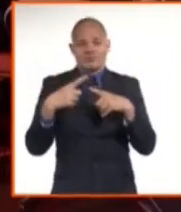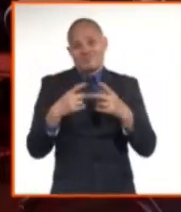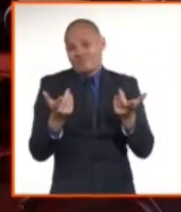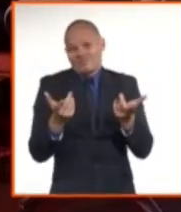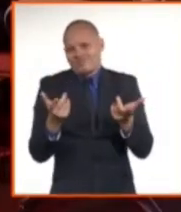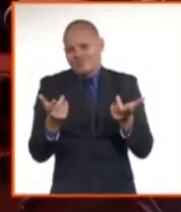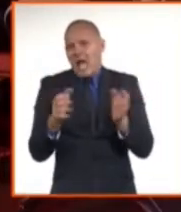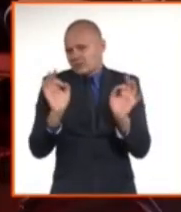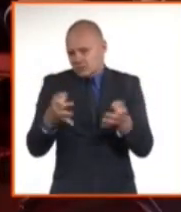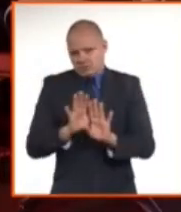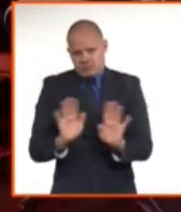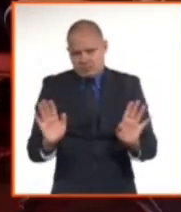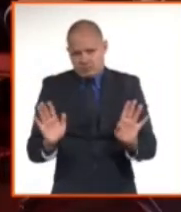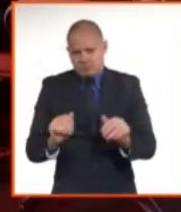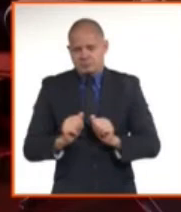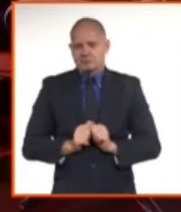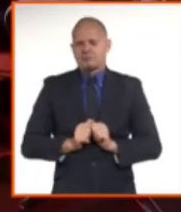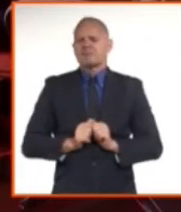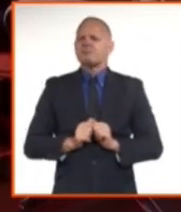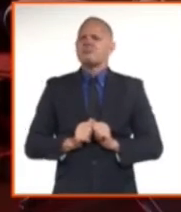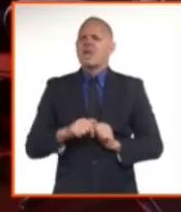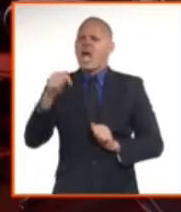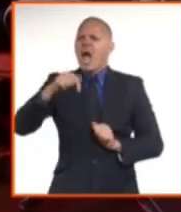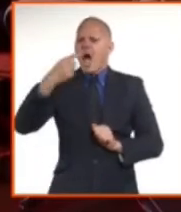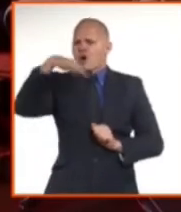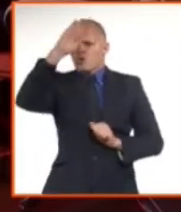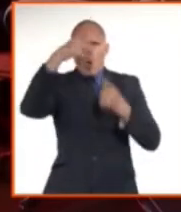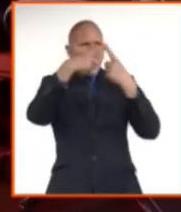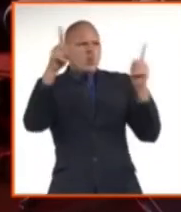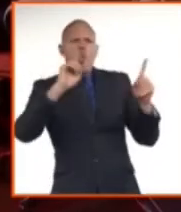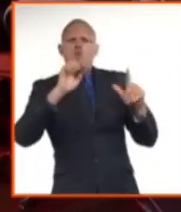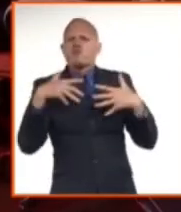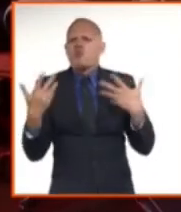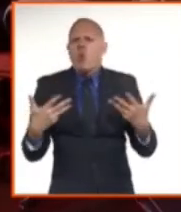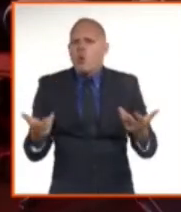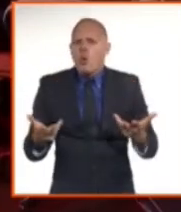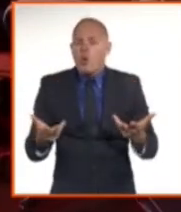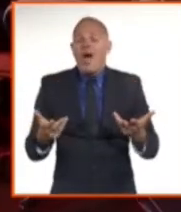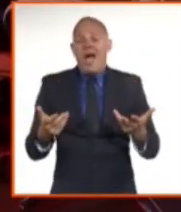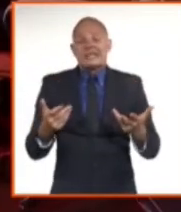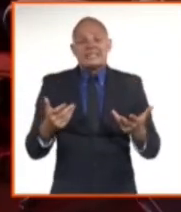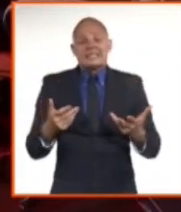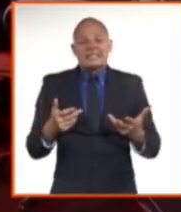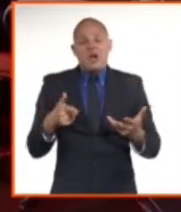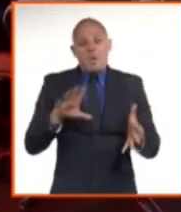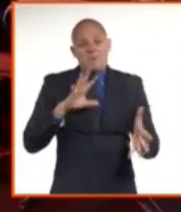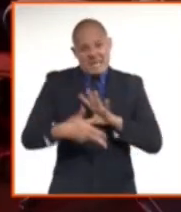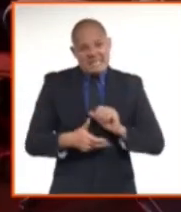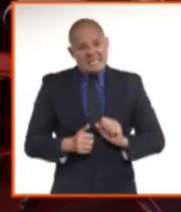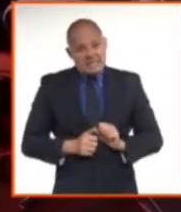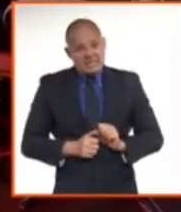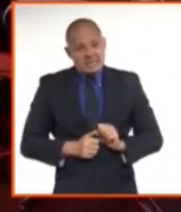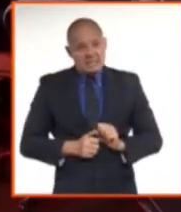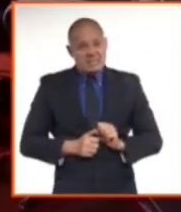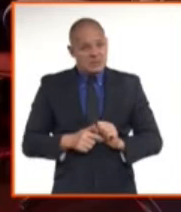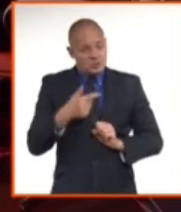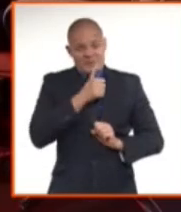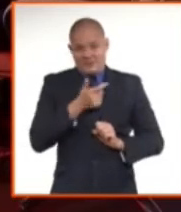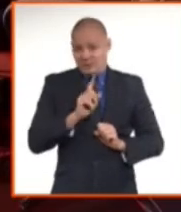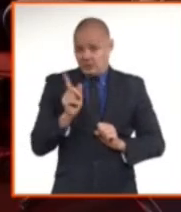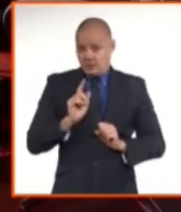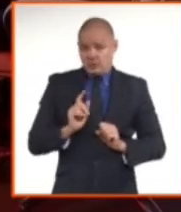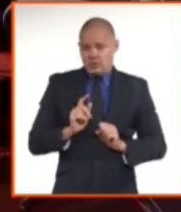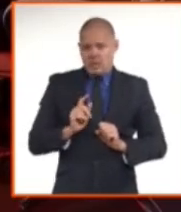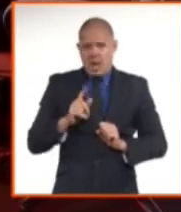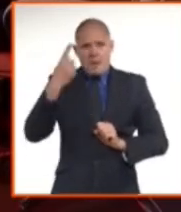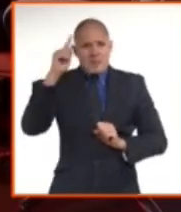que presenta el sistema eléctrico nacional, hay que decir que es muy compleja y tensa, pero que tiene solución. Tiene solución,